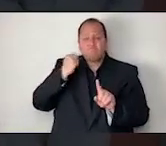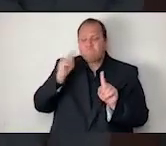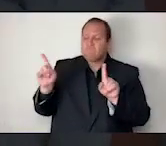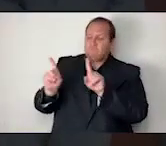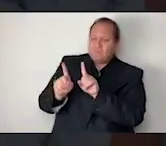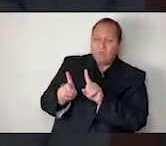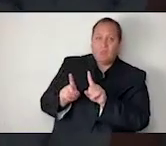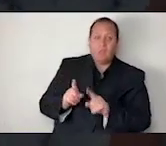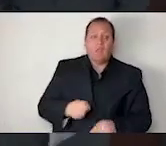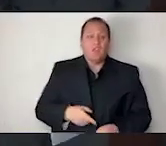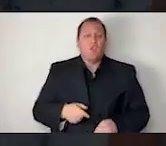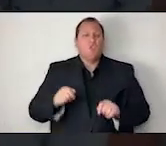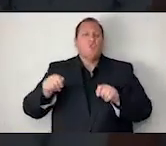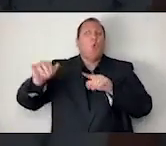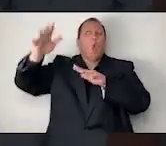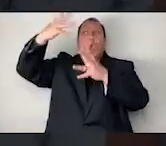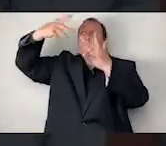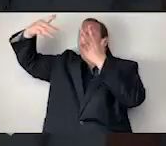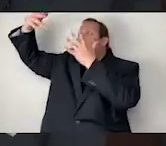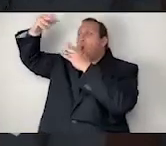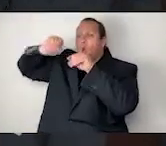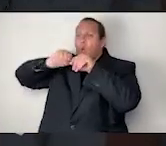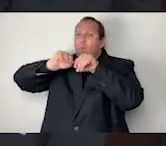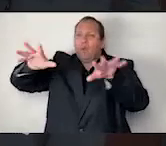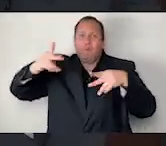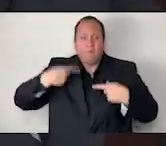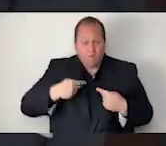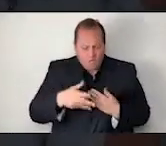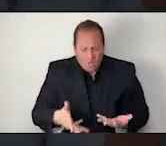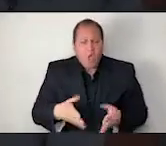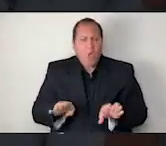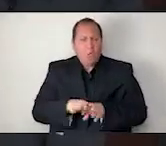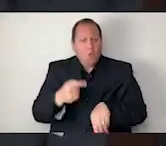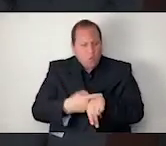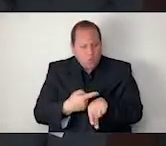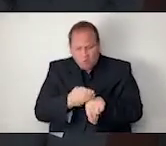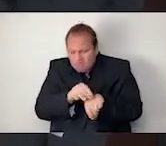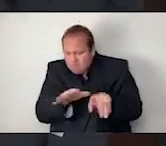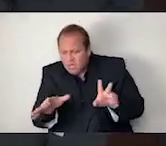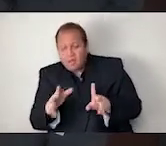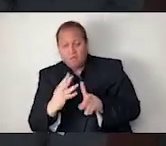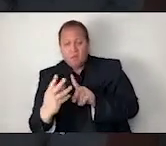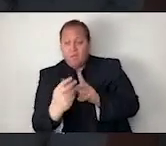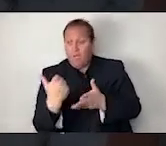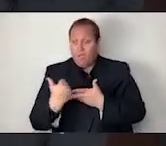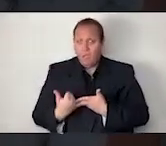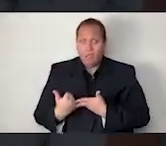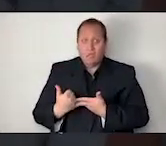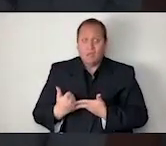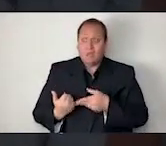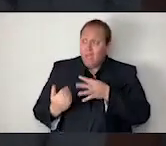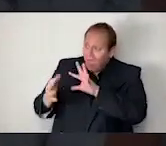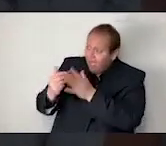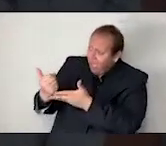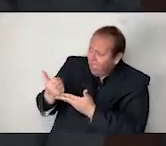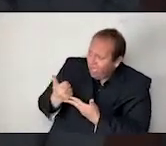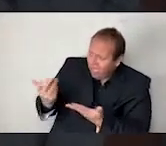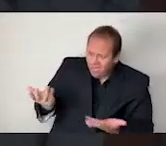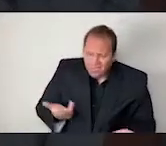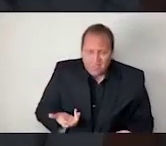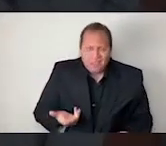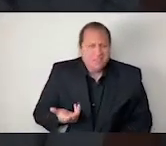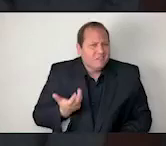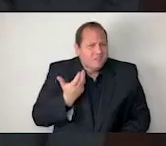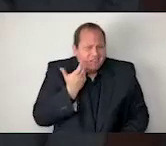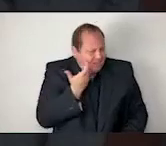a contaminar ya contagiar a la gente y sin embargo no quieren otorgar una pulgada no se